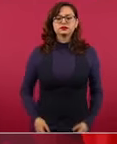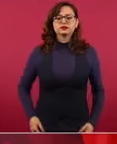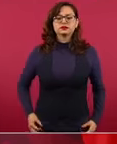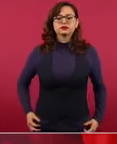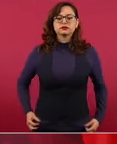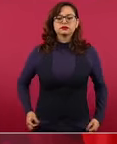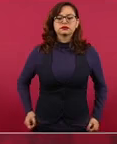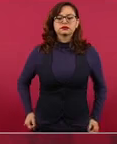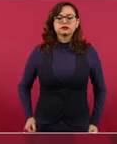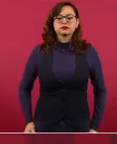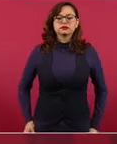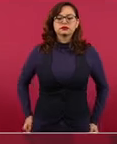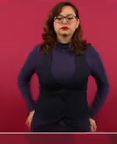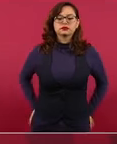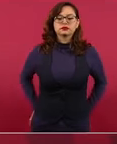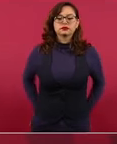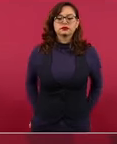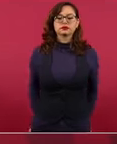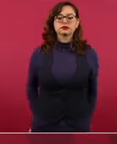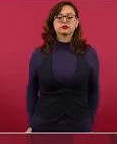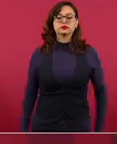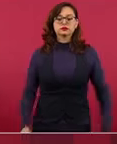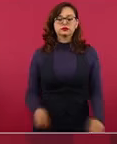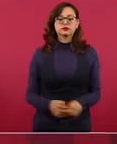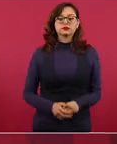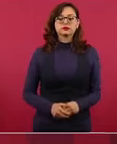los más extremistas